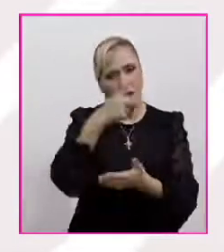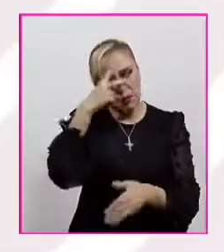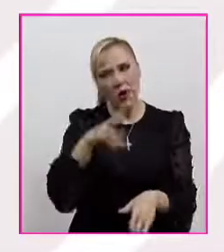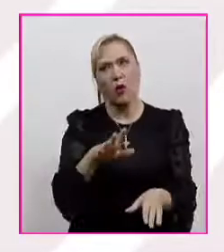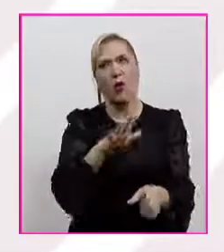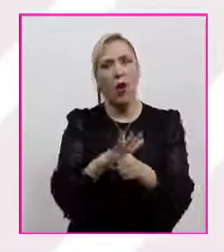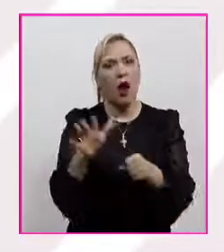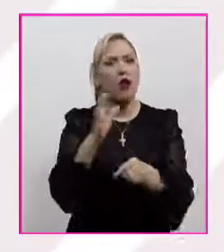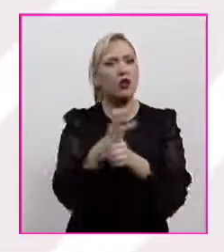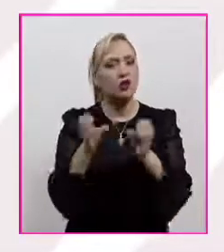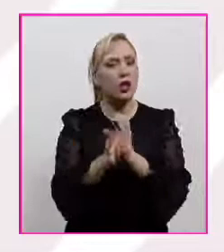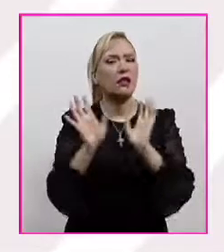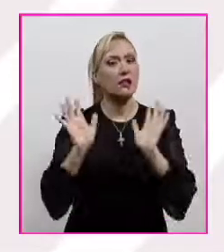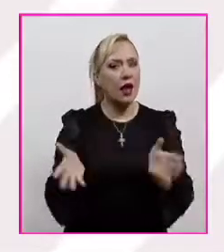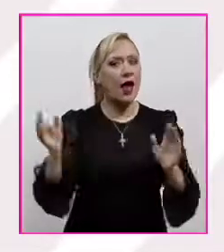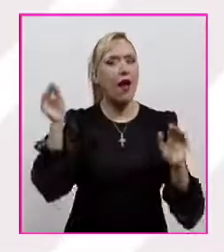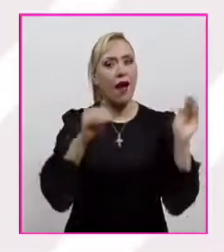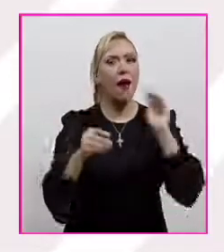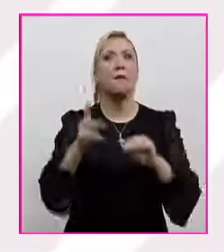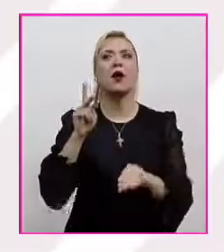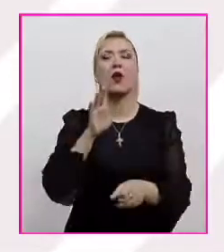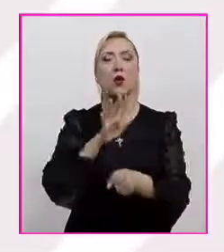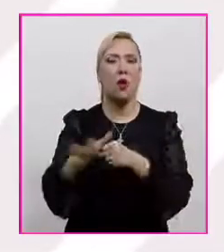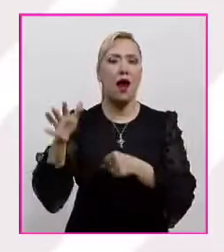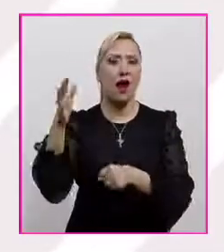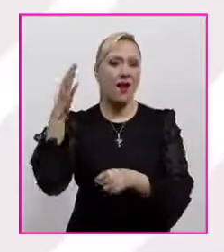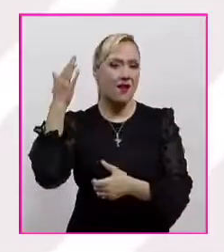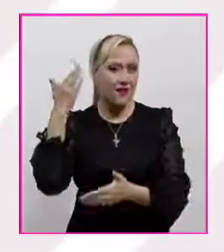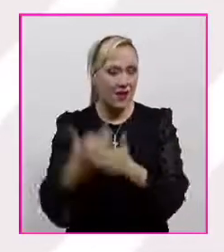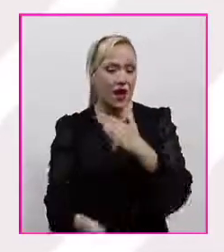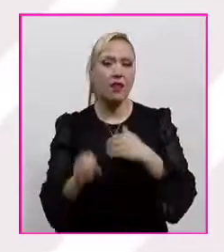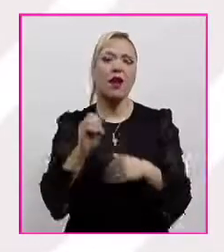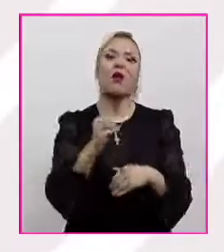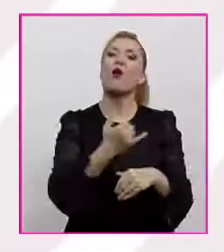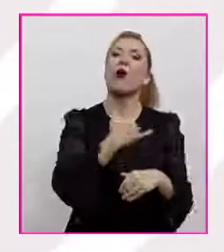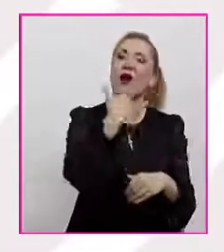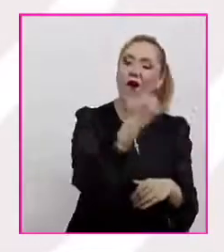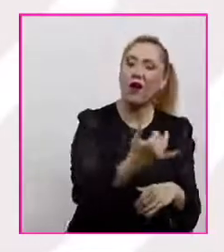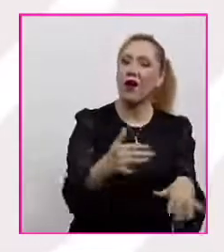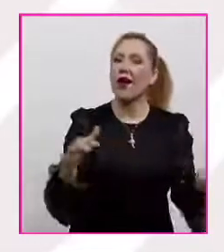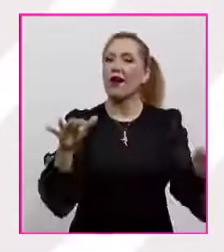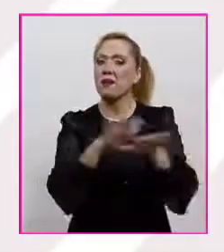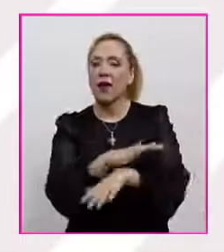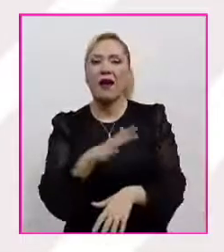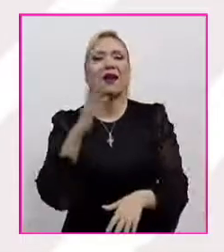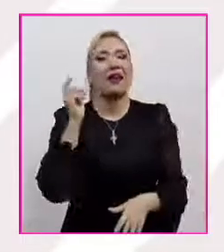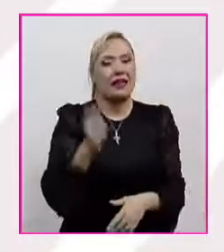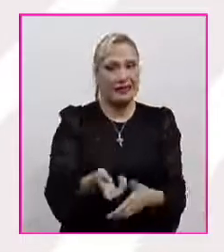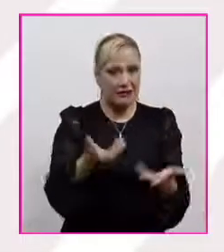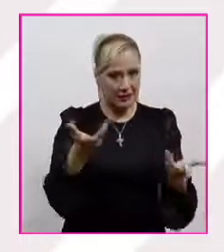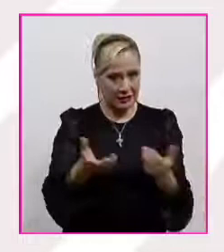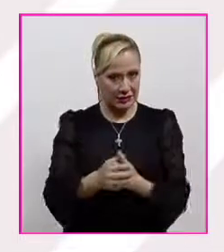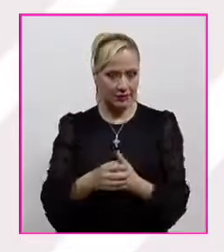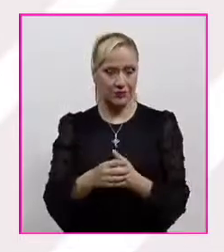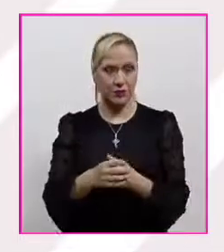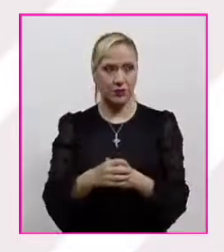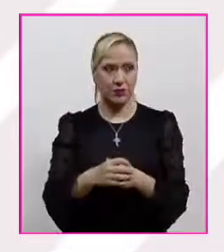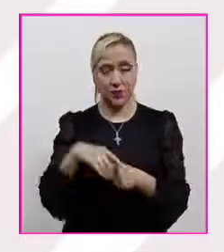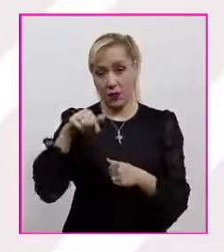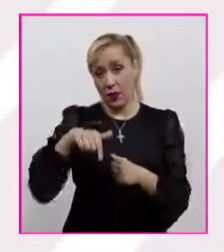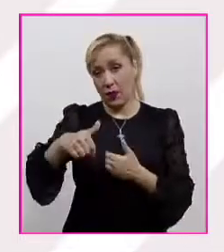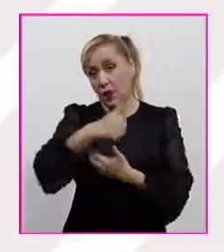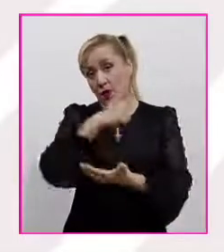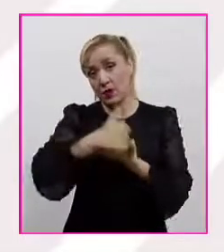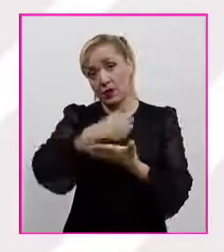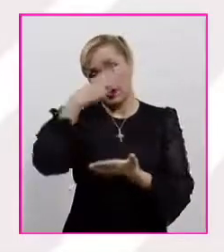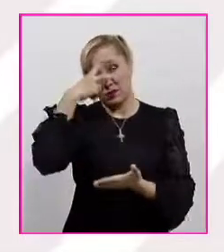se han implementado y qué hace falta mejorar de eso o cambiar de eso y qué más hacer? Bueno, creo que en la Ciudad de